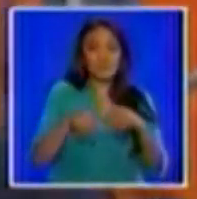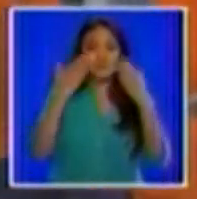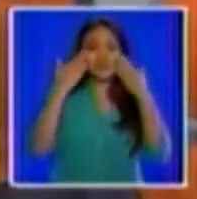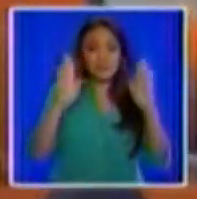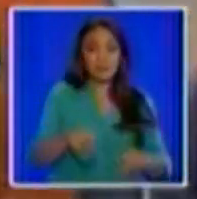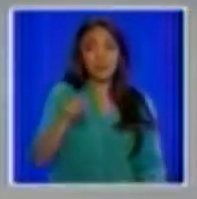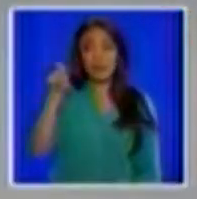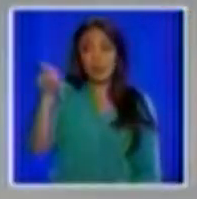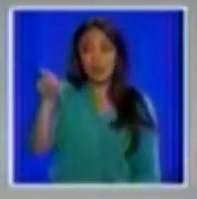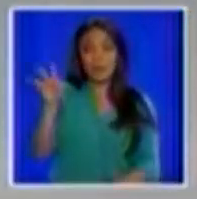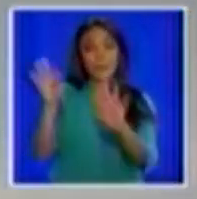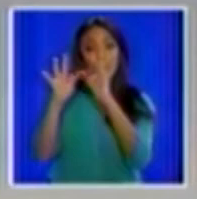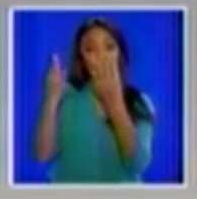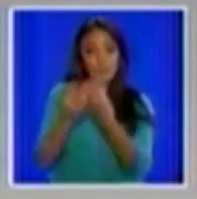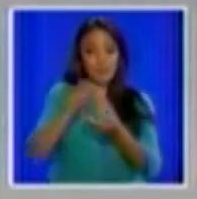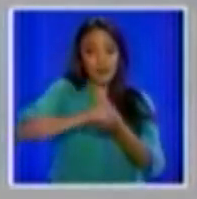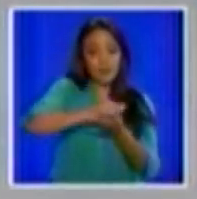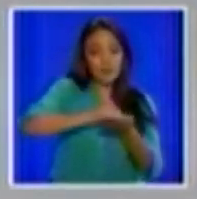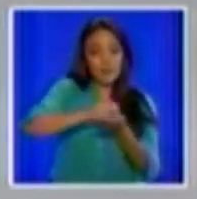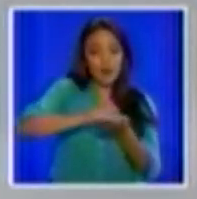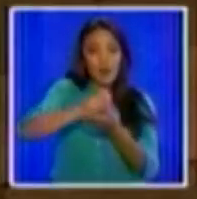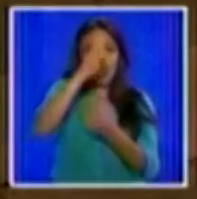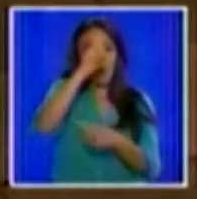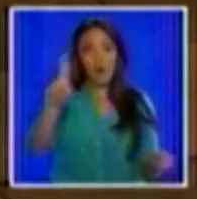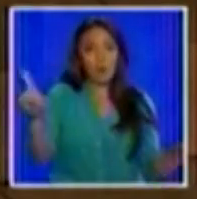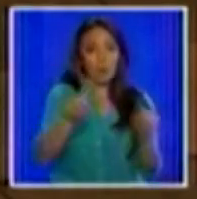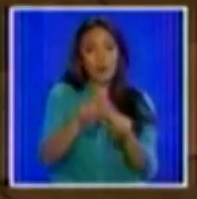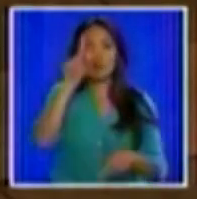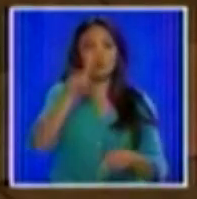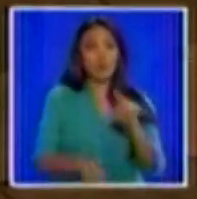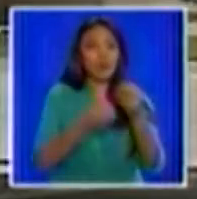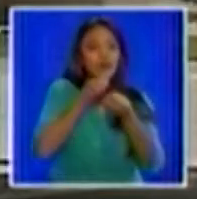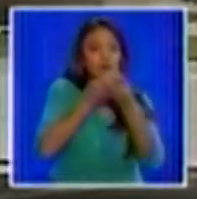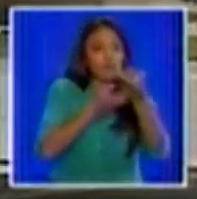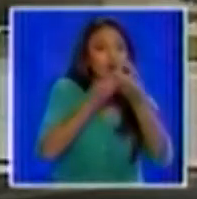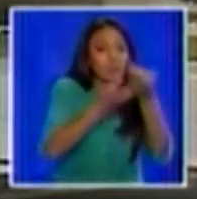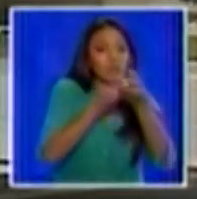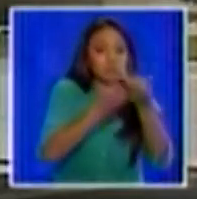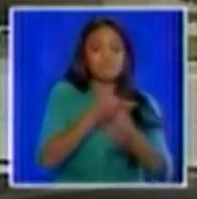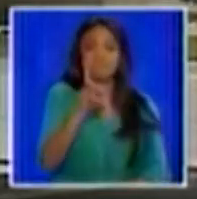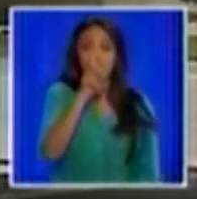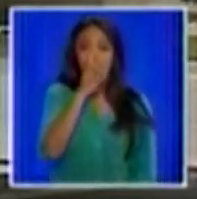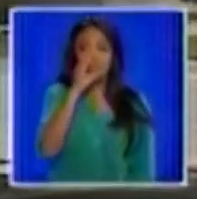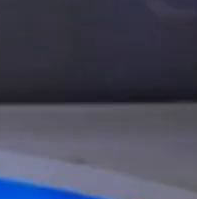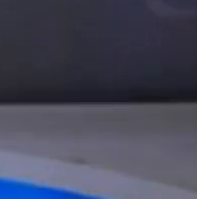Ellos y sus familiares han firmado un acuerdo de confidencialidad con el gobierno ecuatoriano.